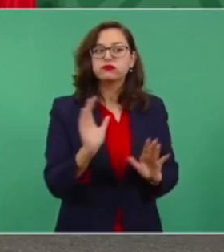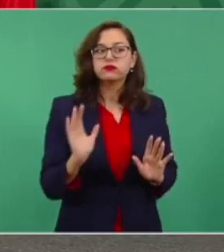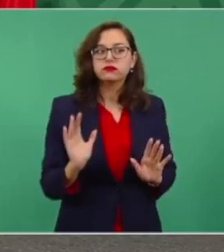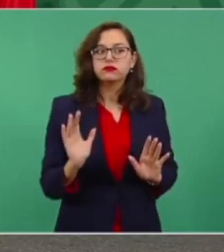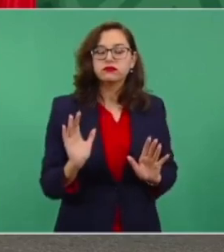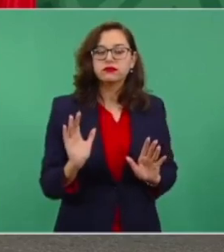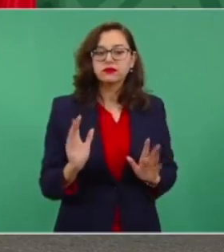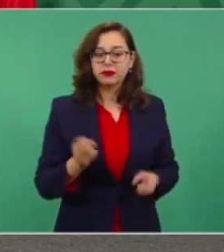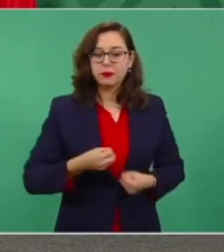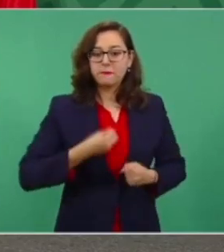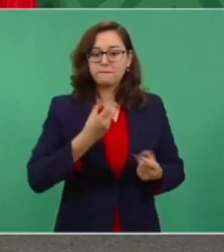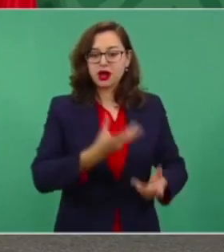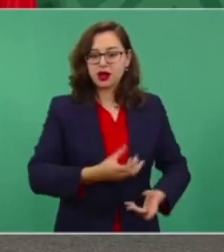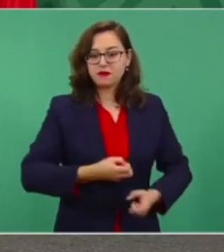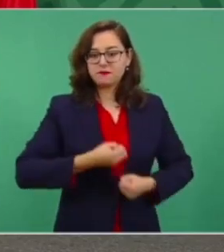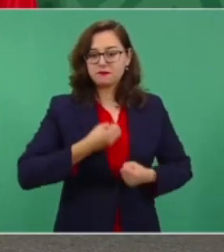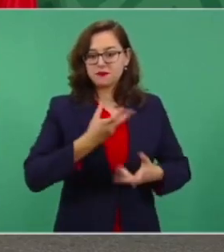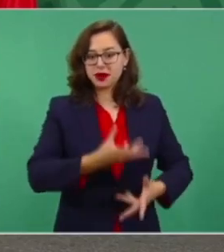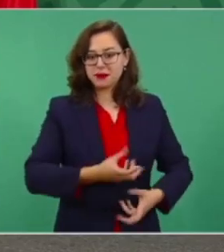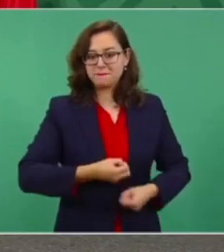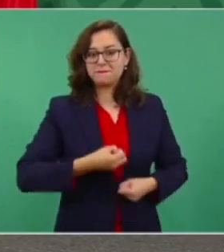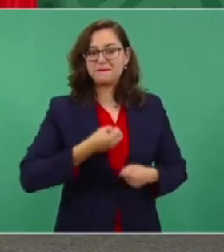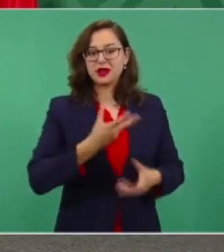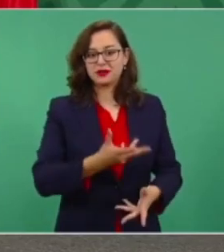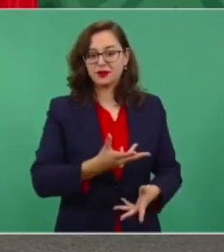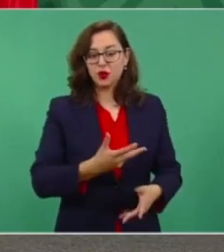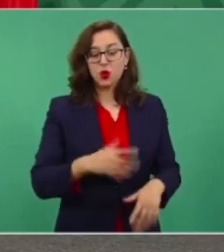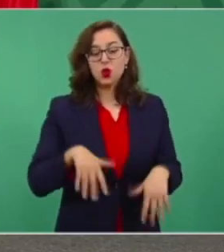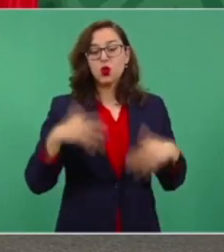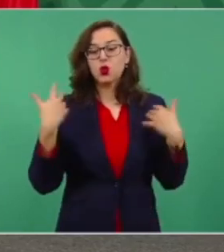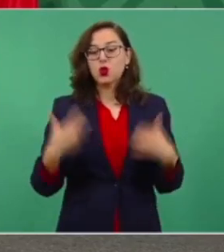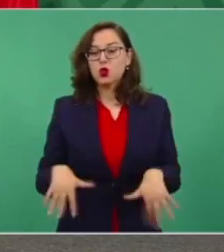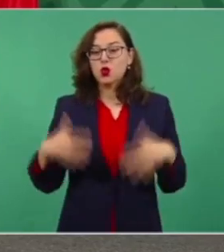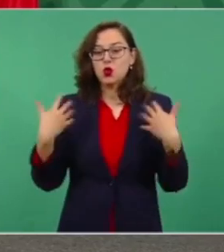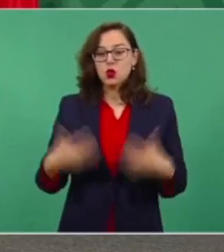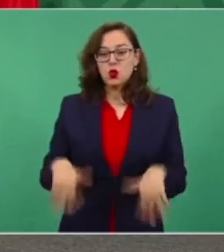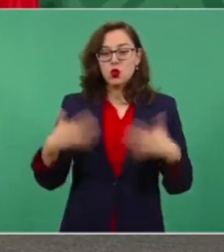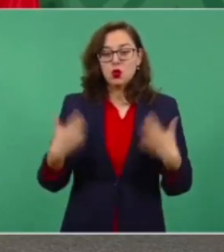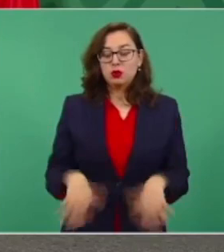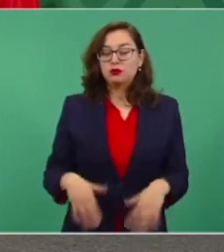todo. Y con esa información se fueron a la cárcel